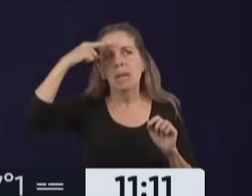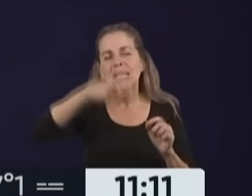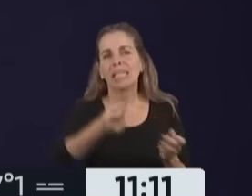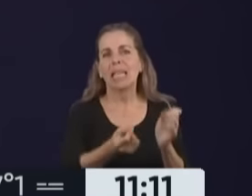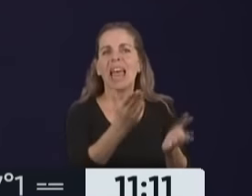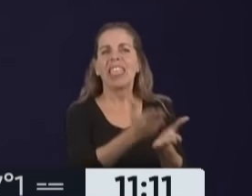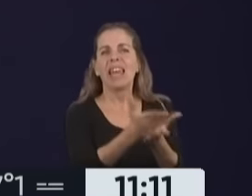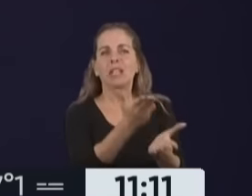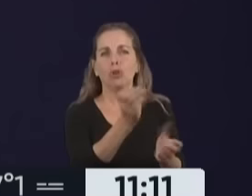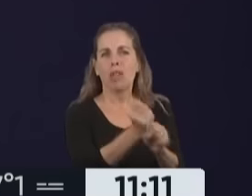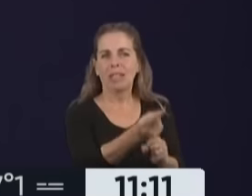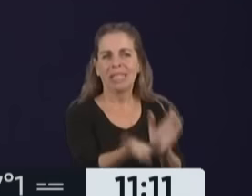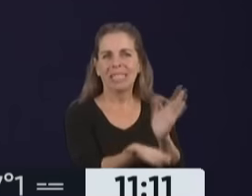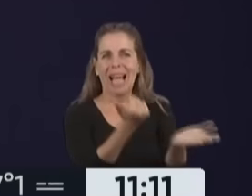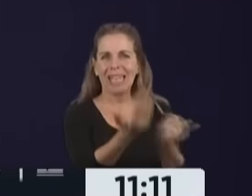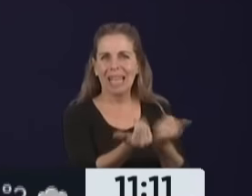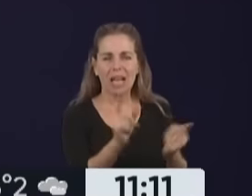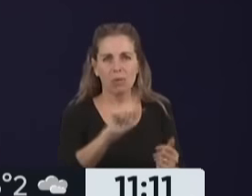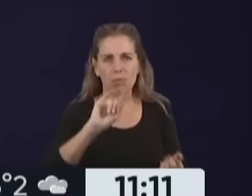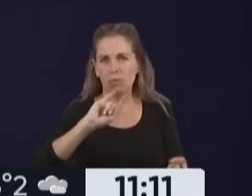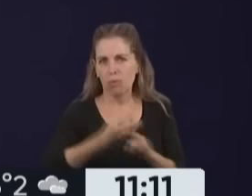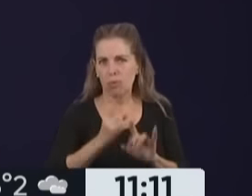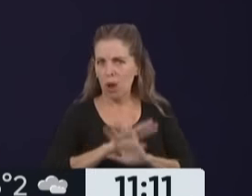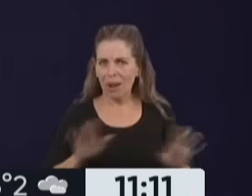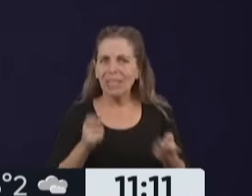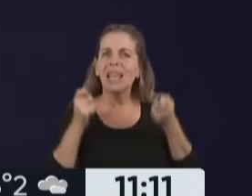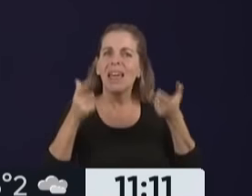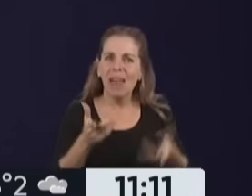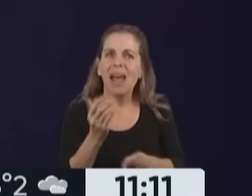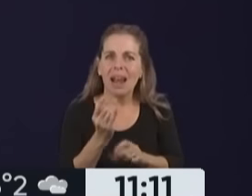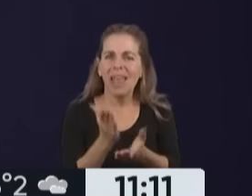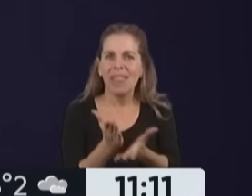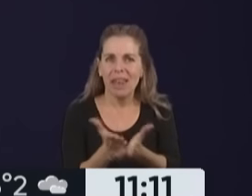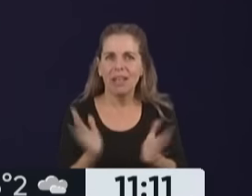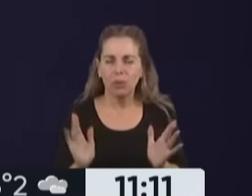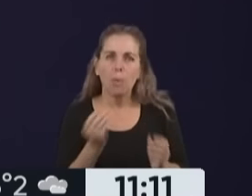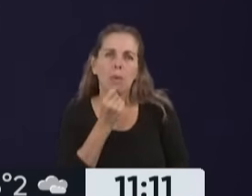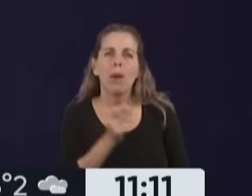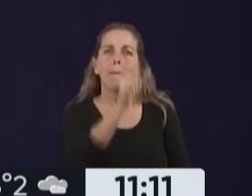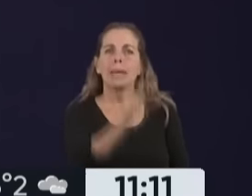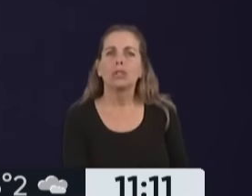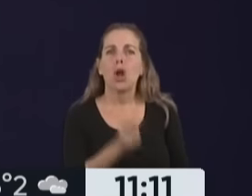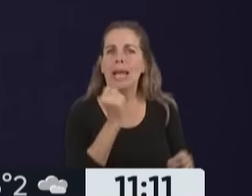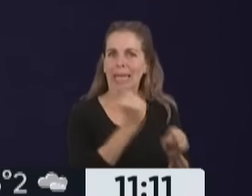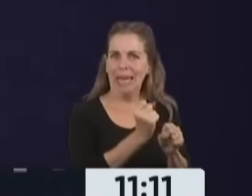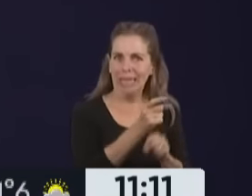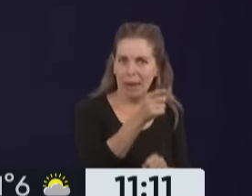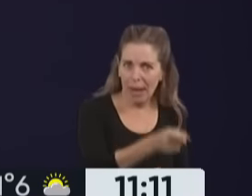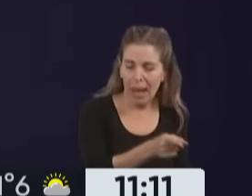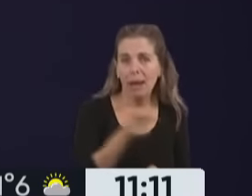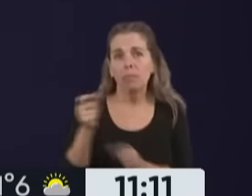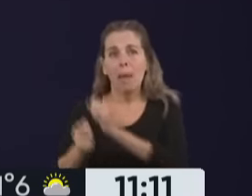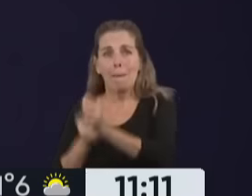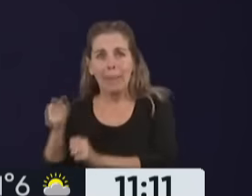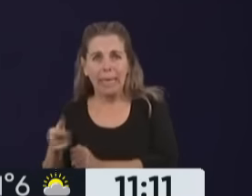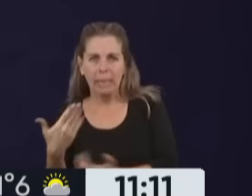Porque lo cierto es que no hay nada peor que alguien que quiera trabajar, que del otro lado haya un empleador que tenga miedo de